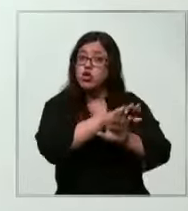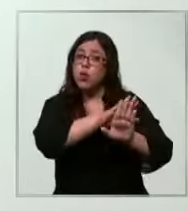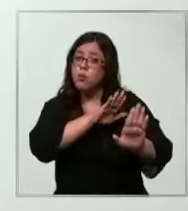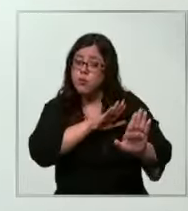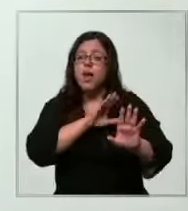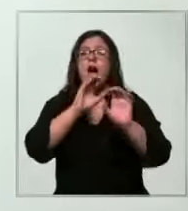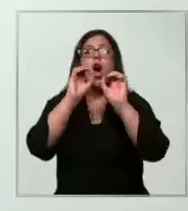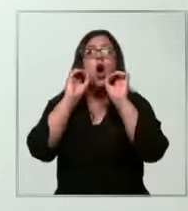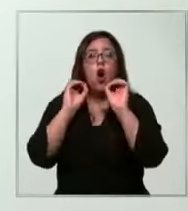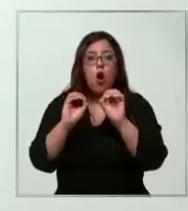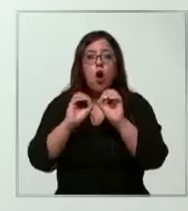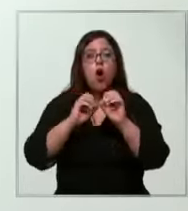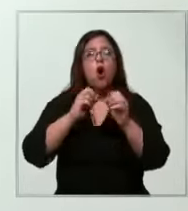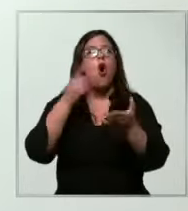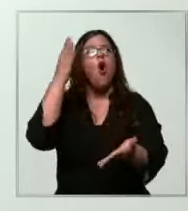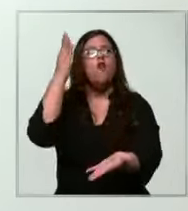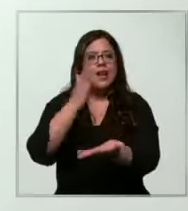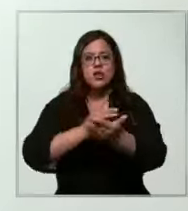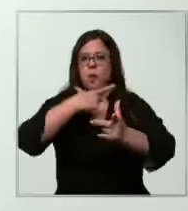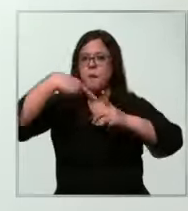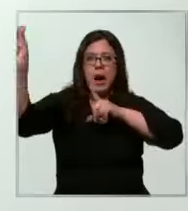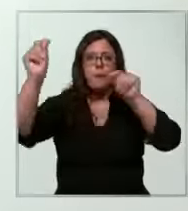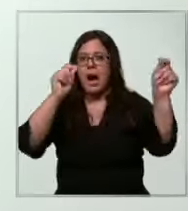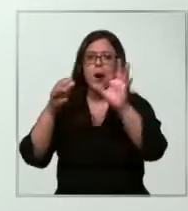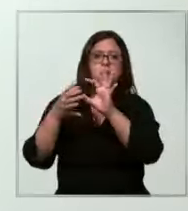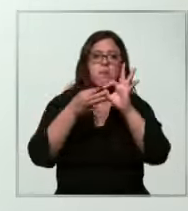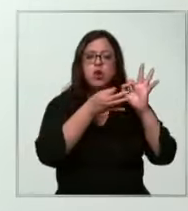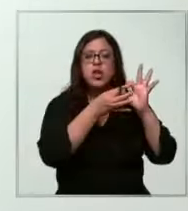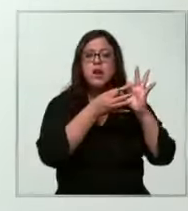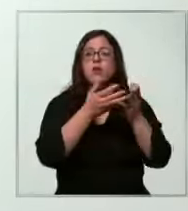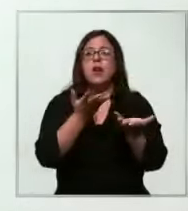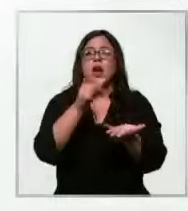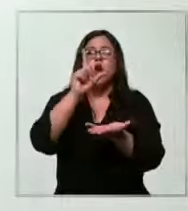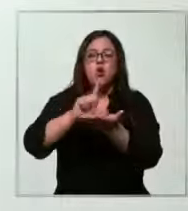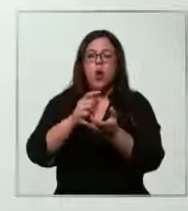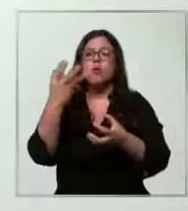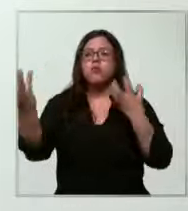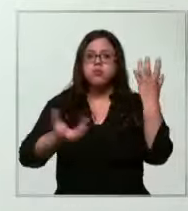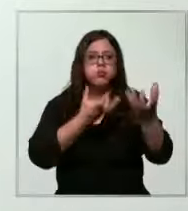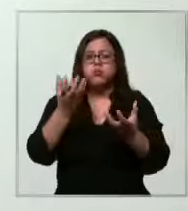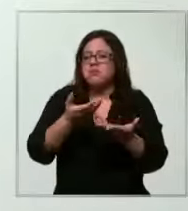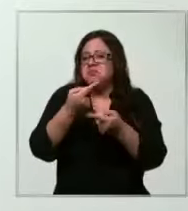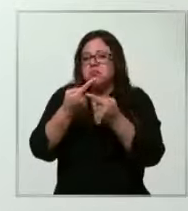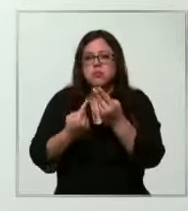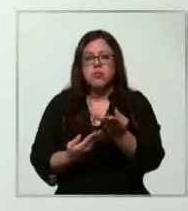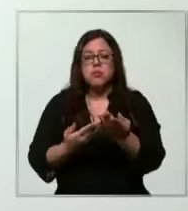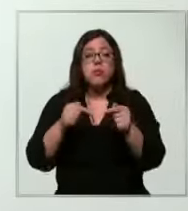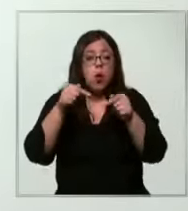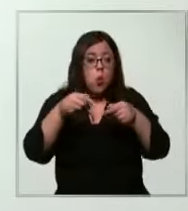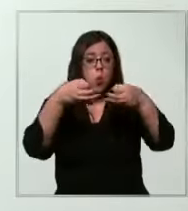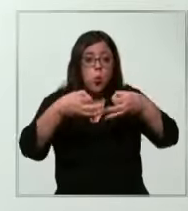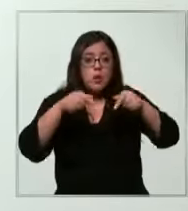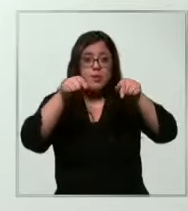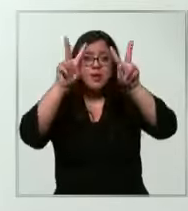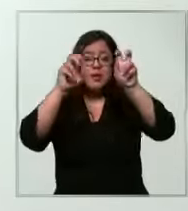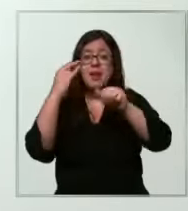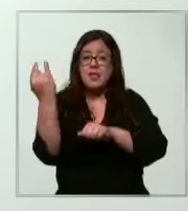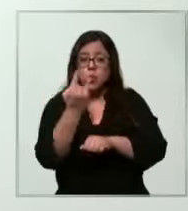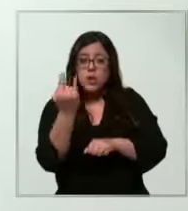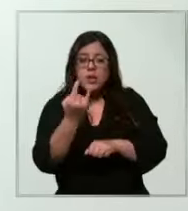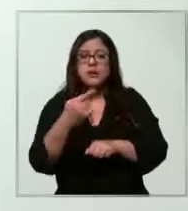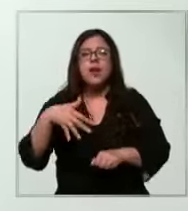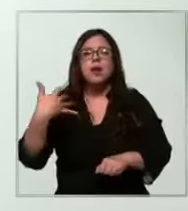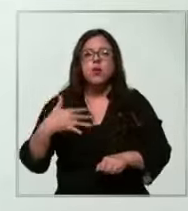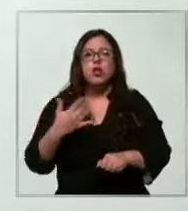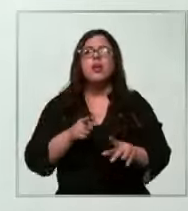si es una evacuación inminente de un sector determinado. Cuando ocurren estas mega emergencias, lo